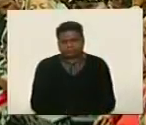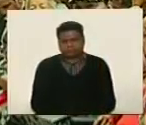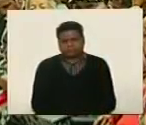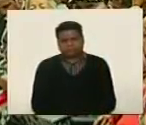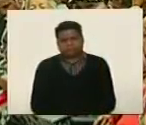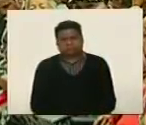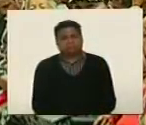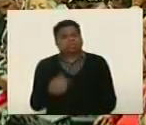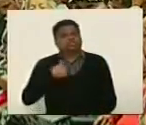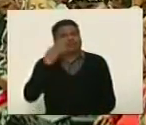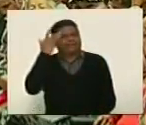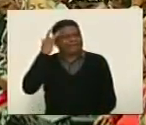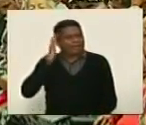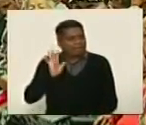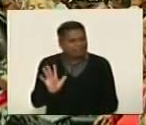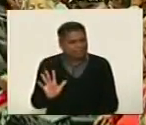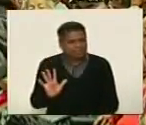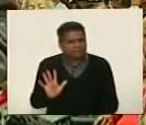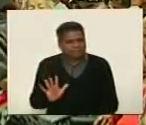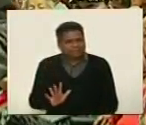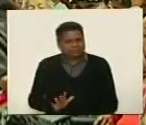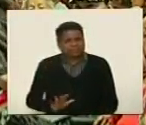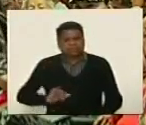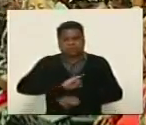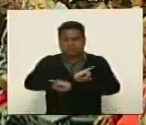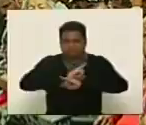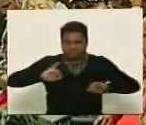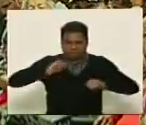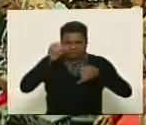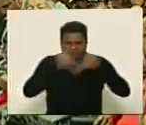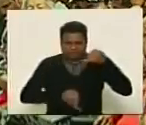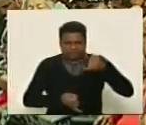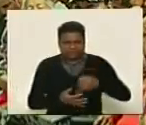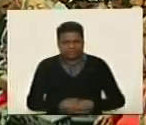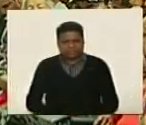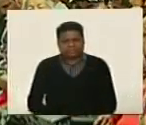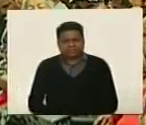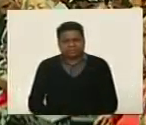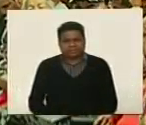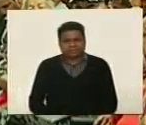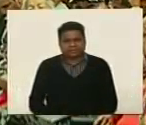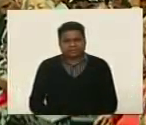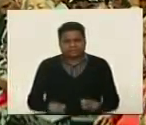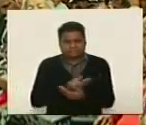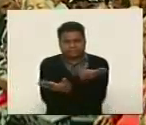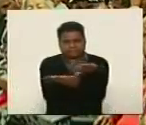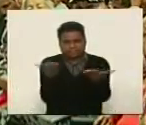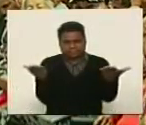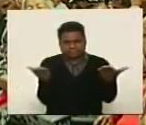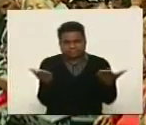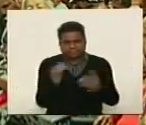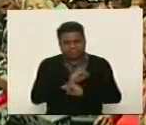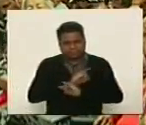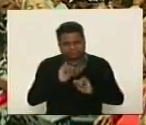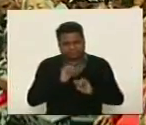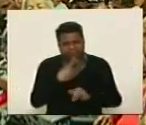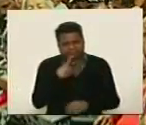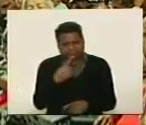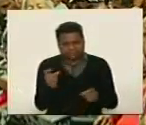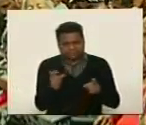Yo creo, y con esto cierro, compañera vicepresidente, compañeros constituyentes,